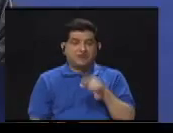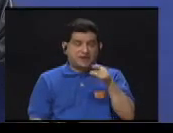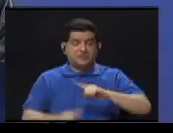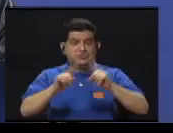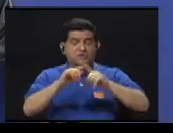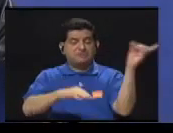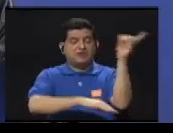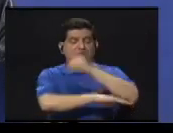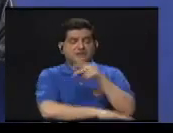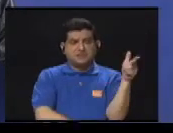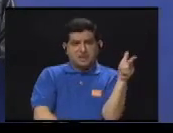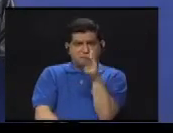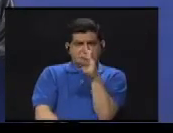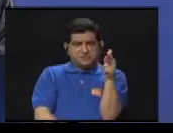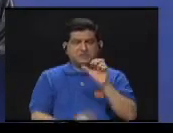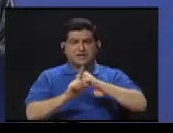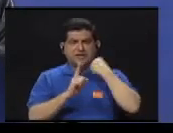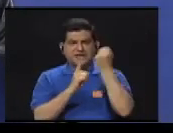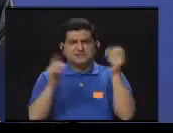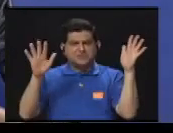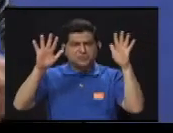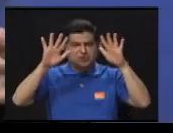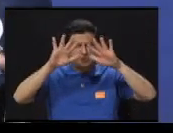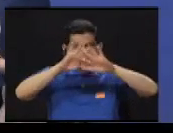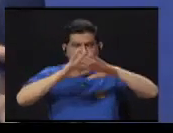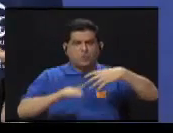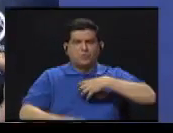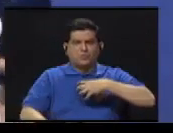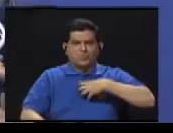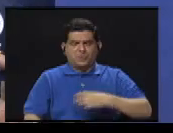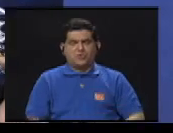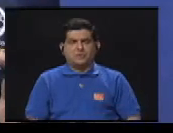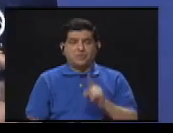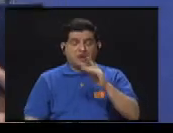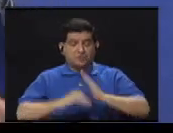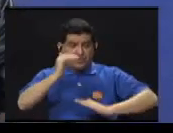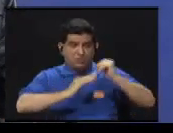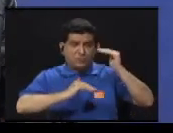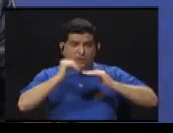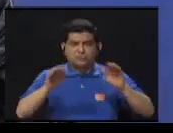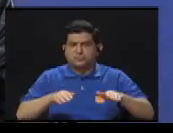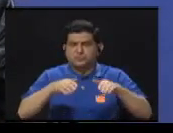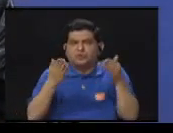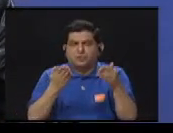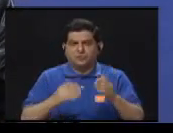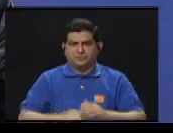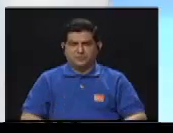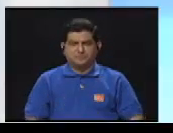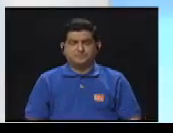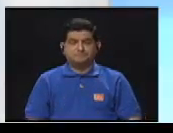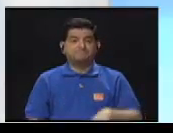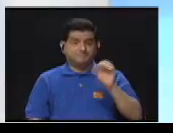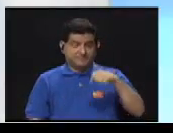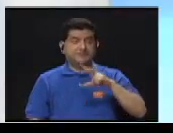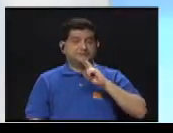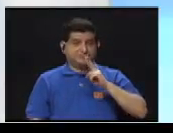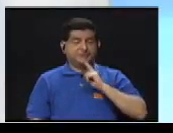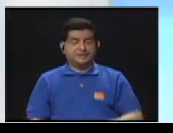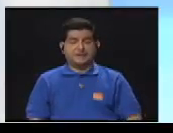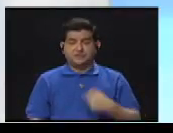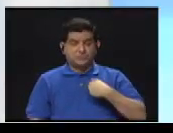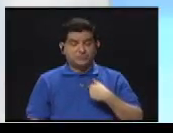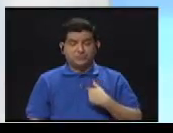días distintos, y también las condiciones de oscuridad propias de una construcción? Sí, es verdad, digamos, y eso